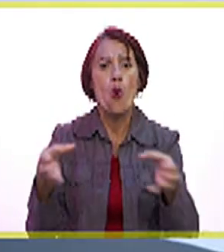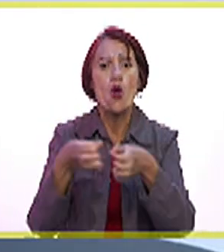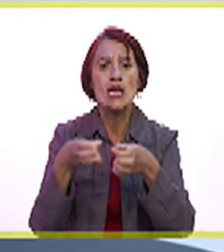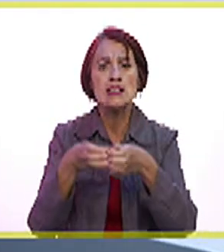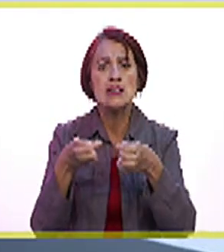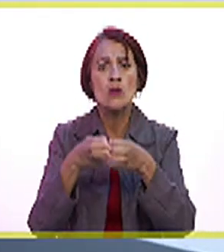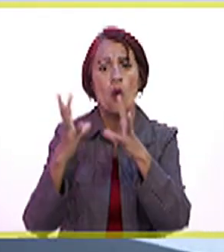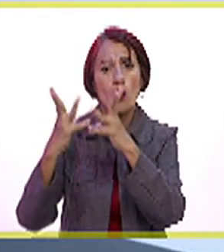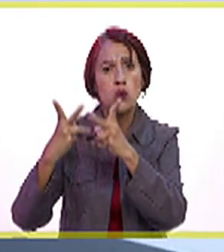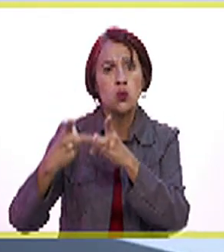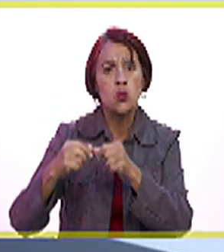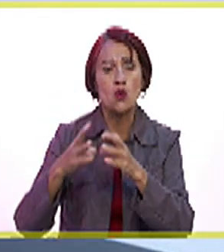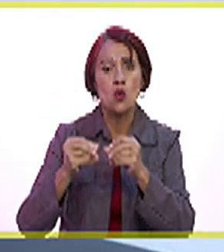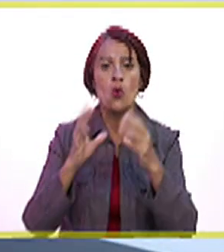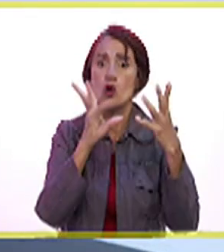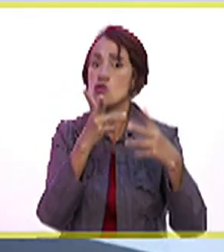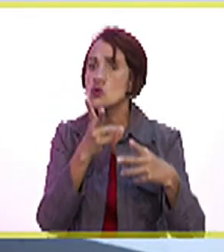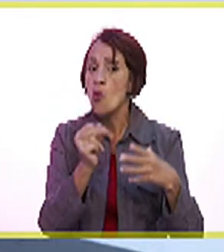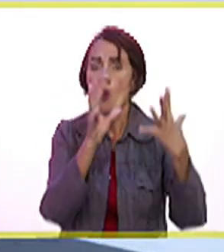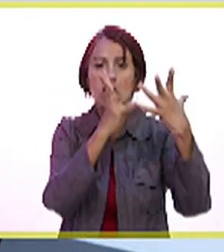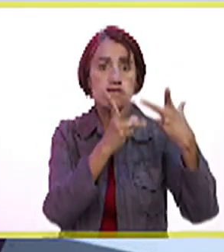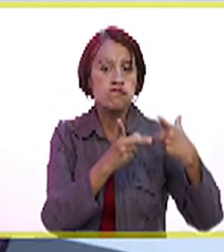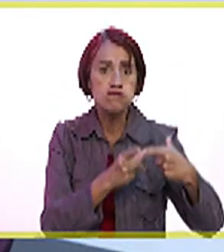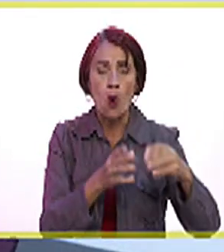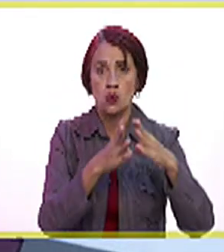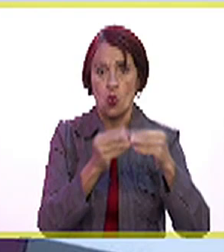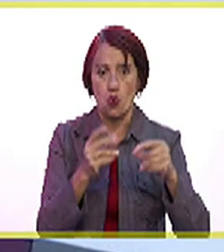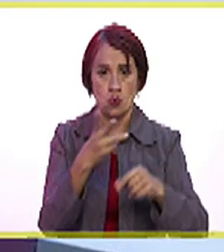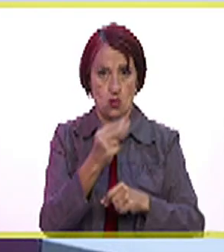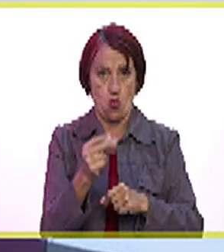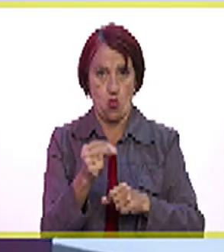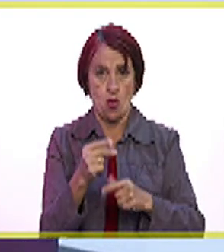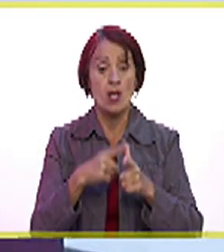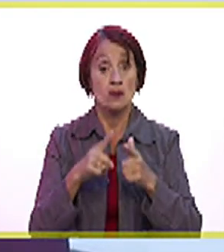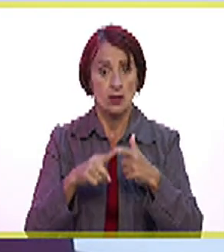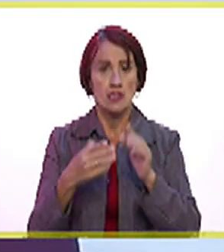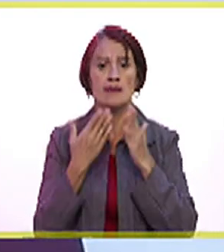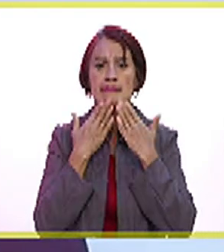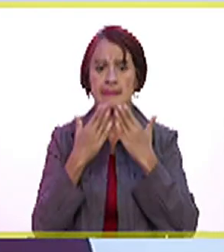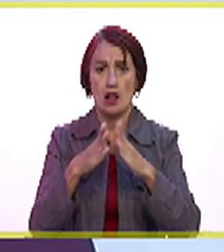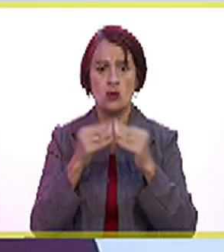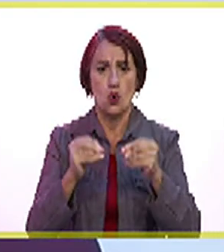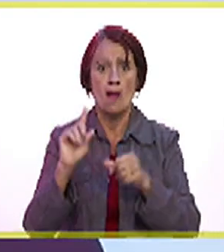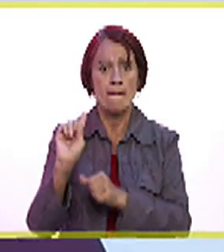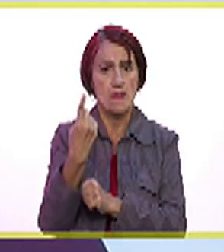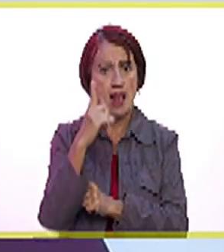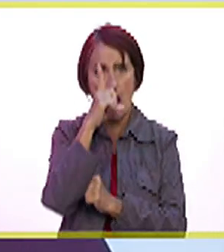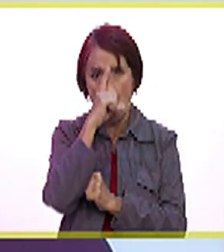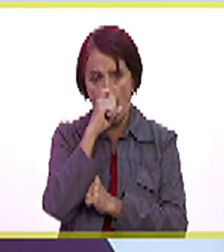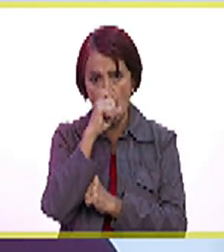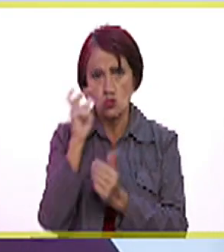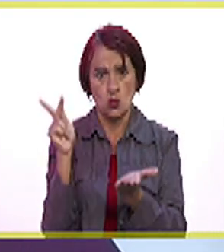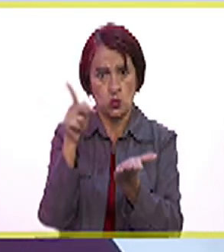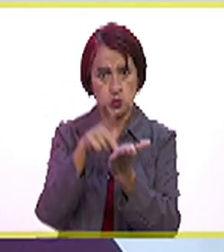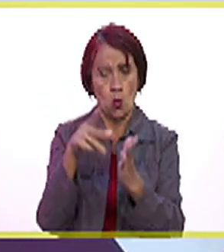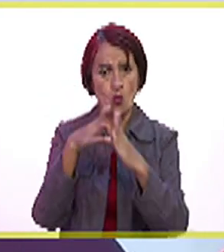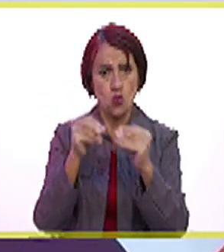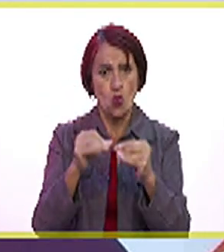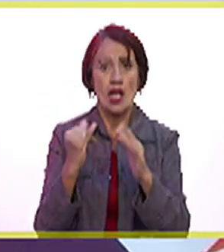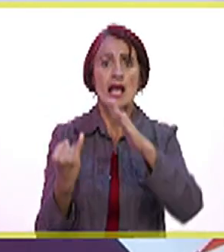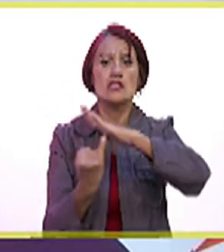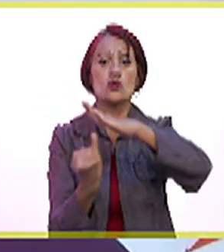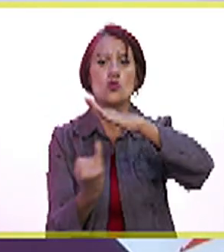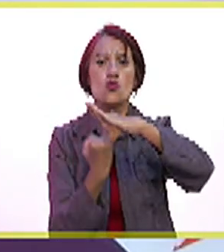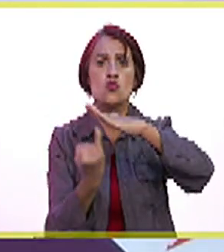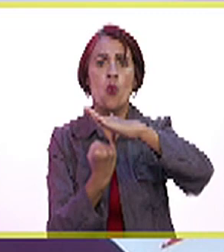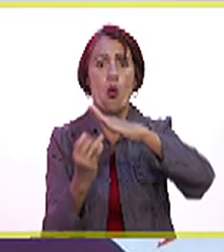contables y los incontables. Por supuesto, agradeciendo a cada uno de los estudiantes de primer año que también están llegando a las instituciones,